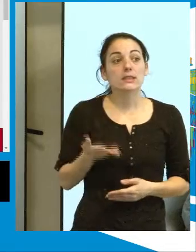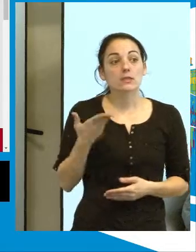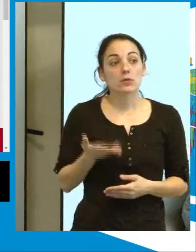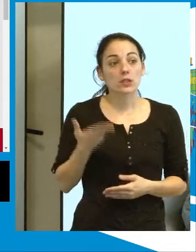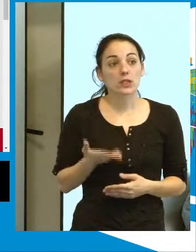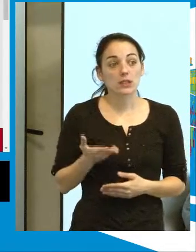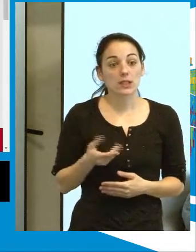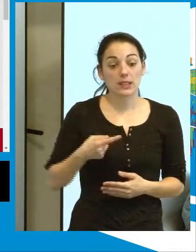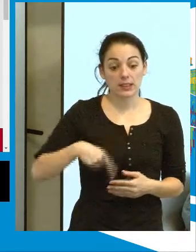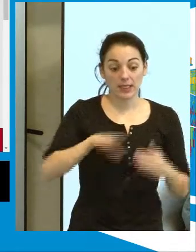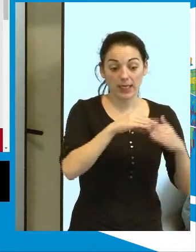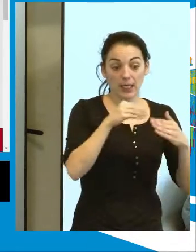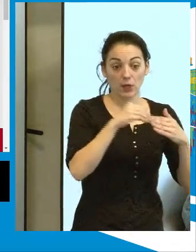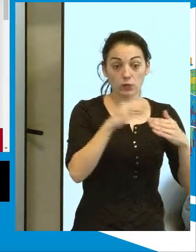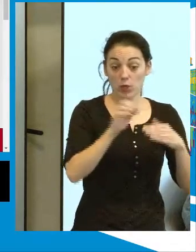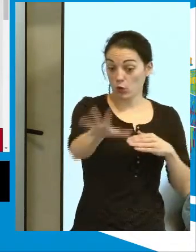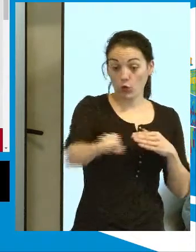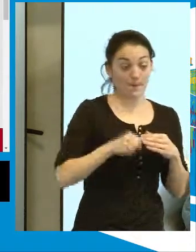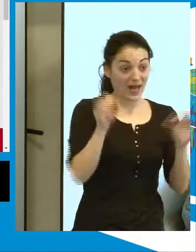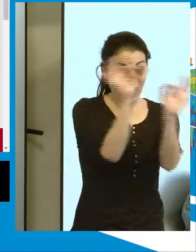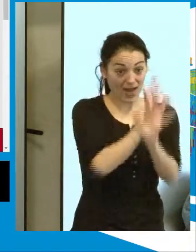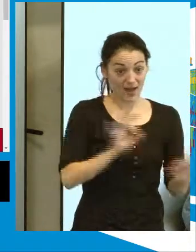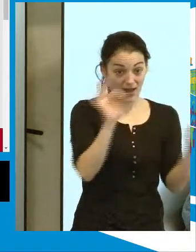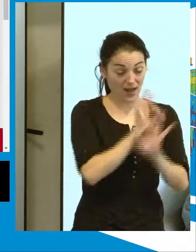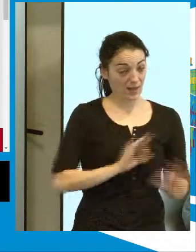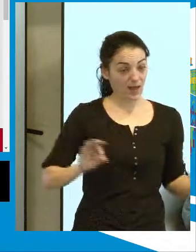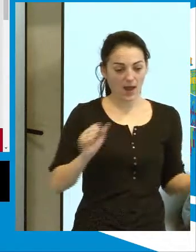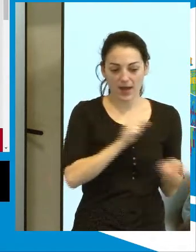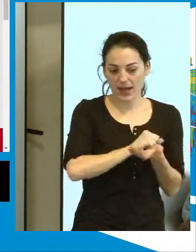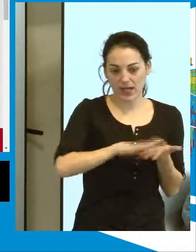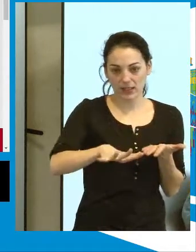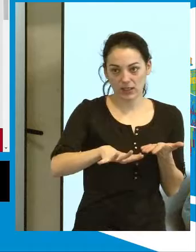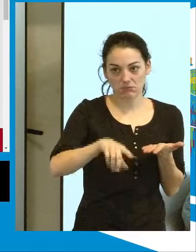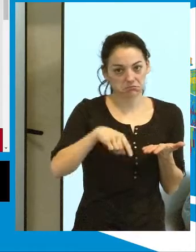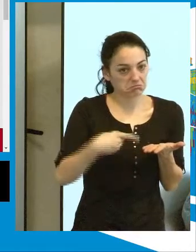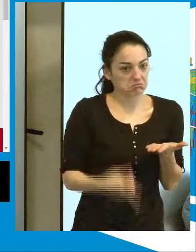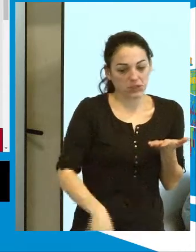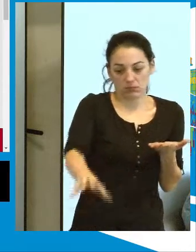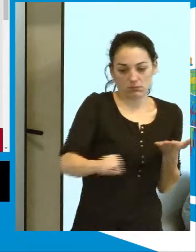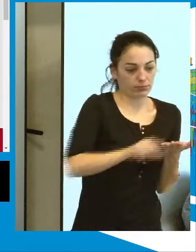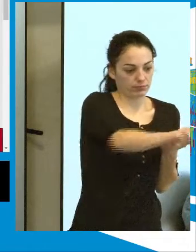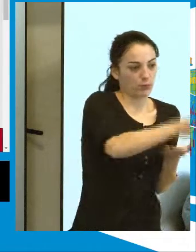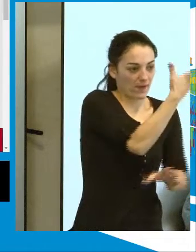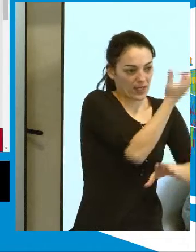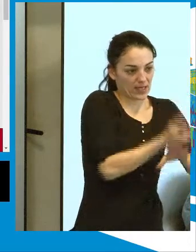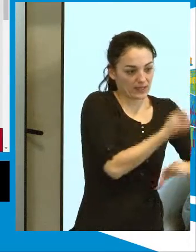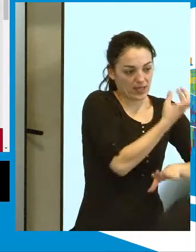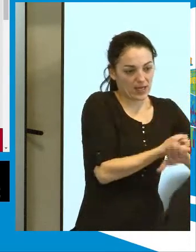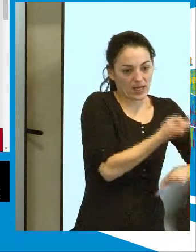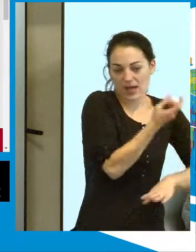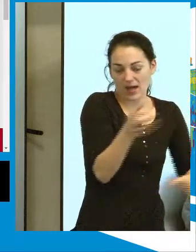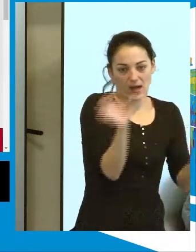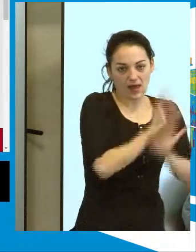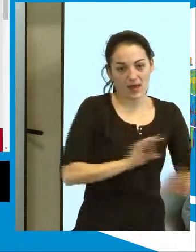el usuario no compra nada, es gratuito para el usuario, no instala nada, no hay nada que se tenga que instalar en el sistema,